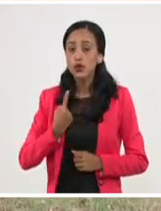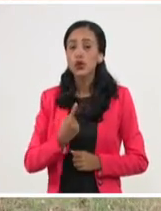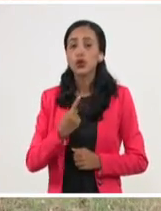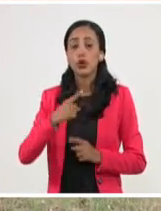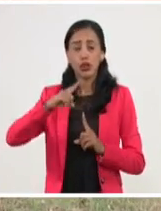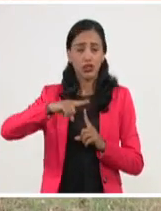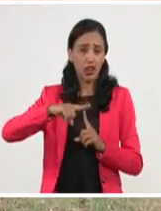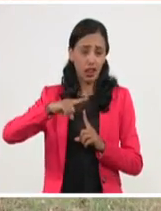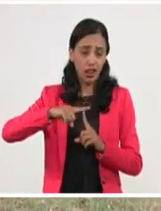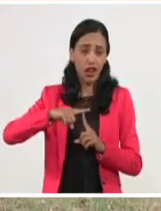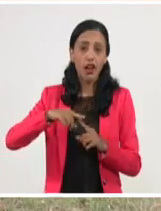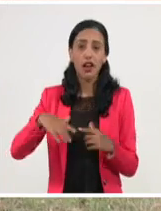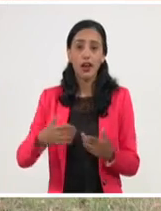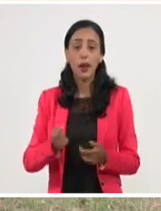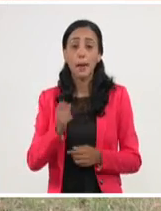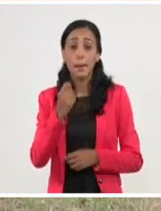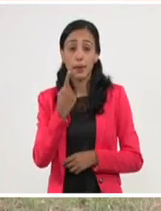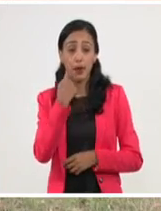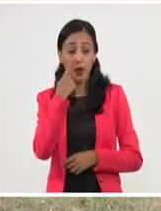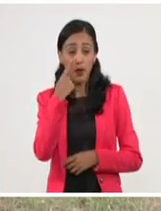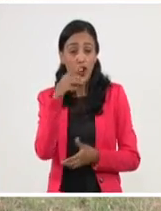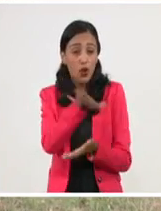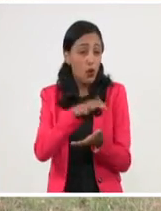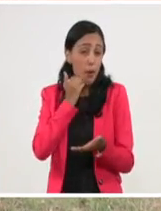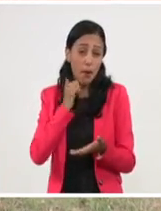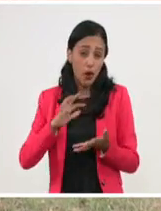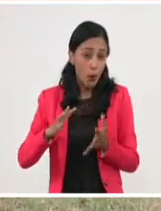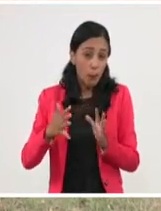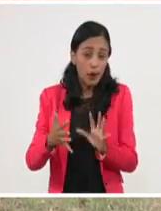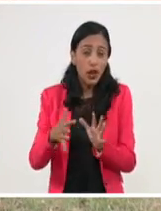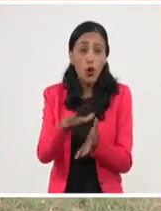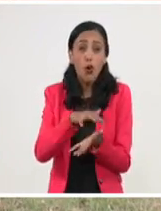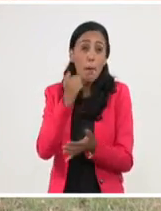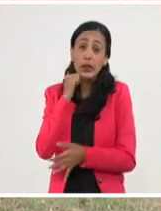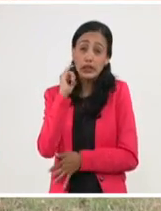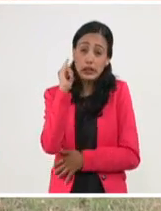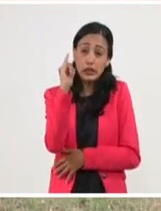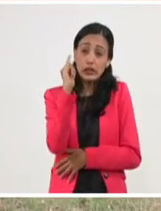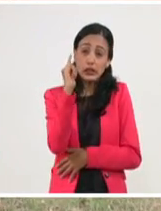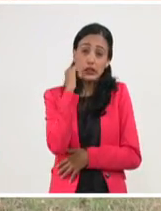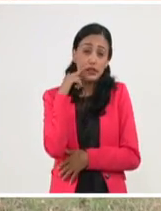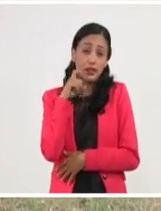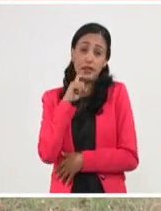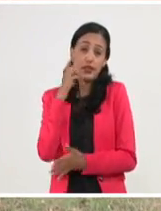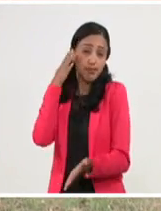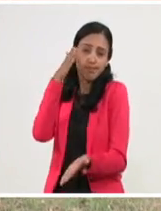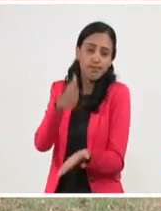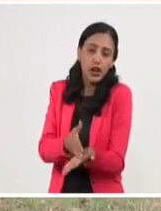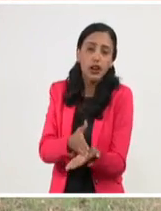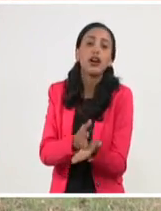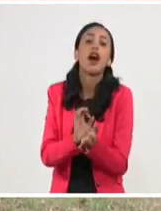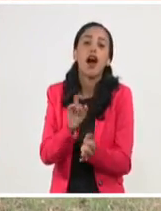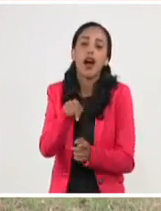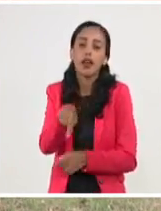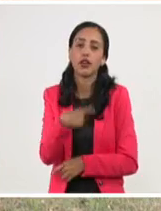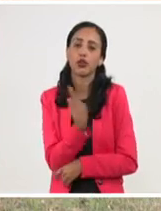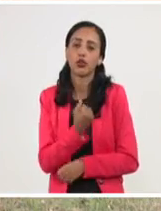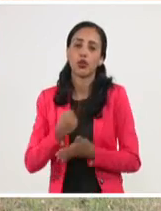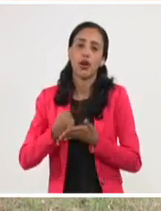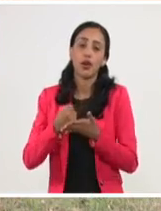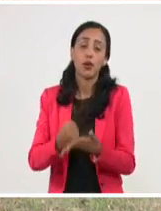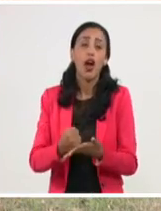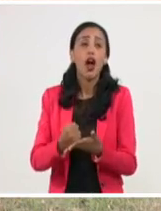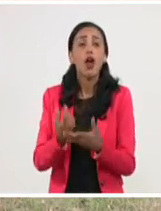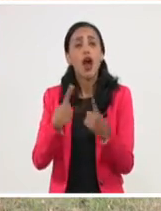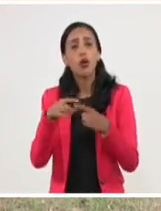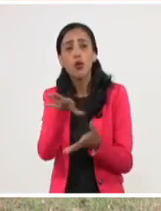más complejas que hay en el territorio, las más distanciadas, realmente donde las problemáticas están más envejecidas, y